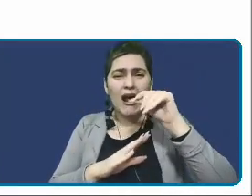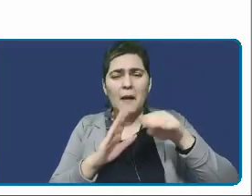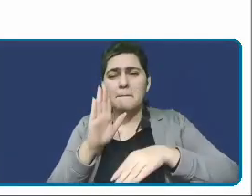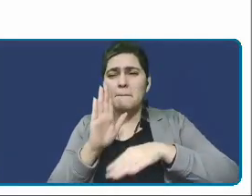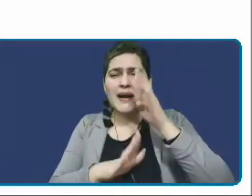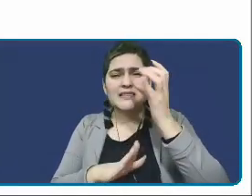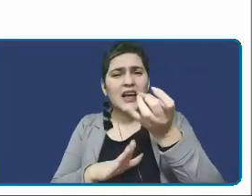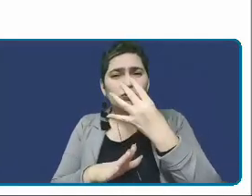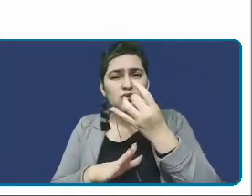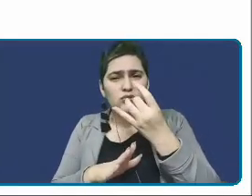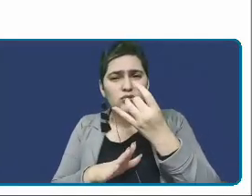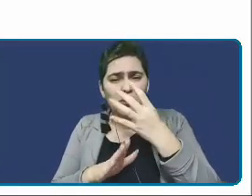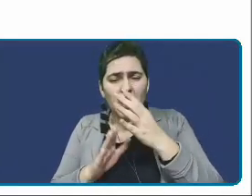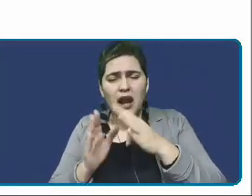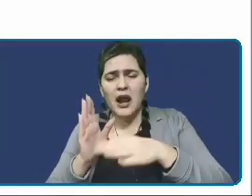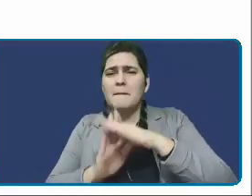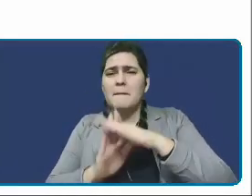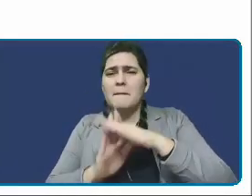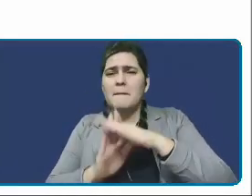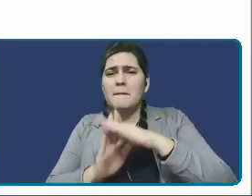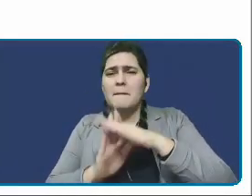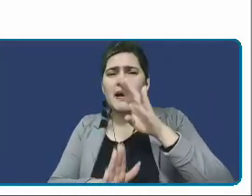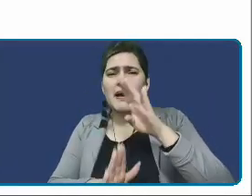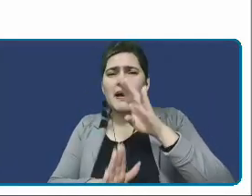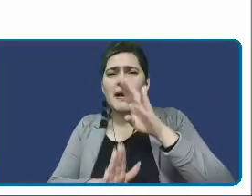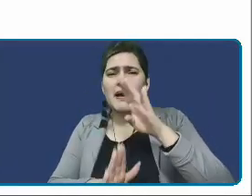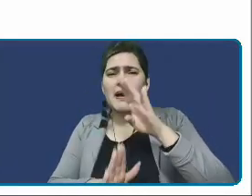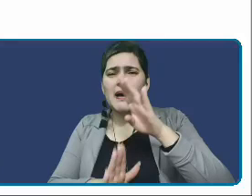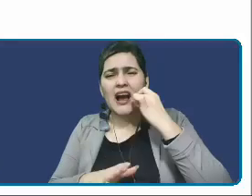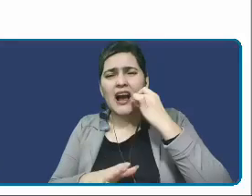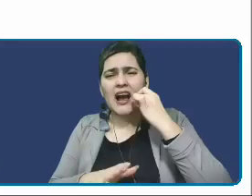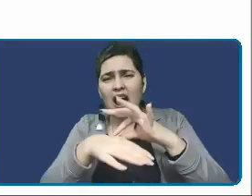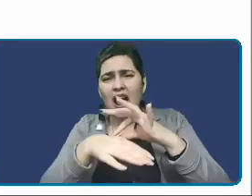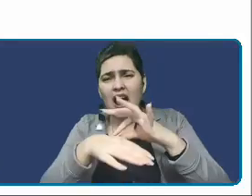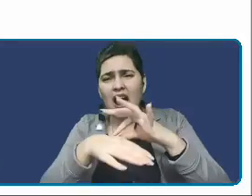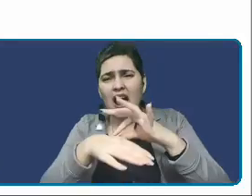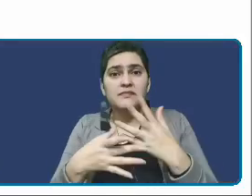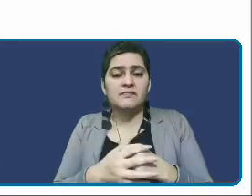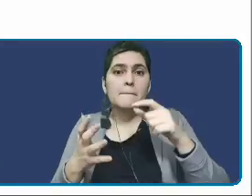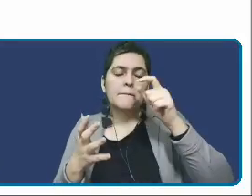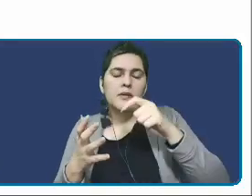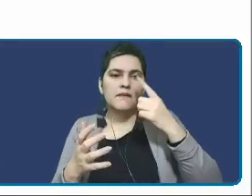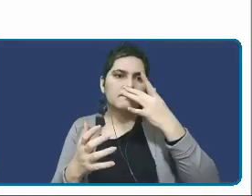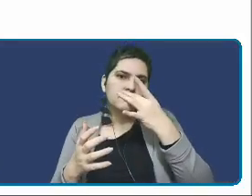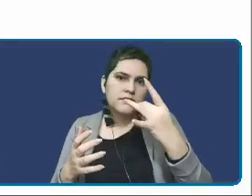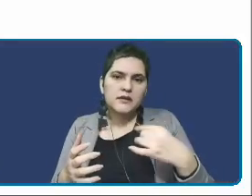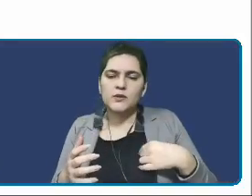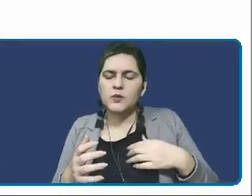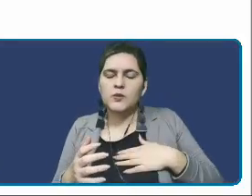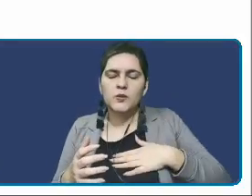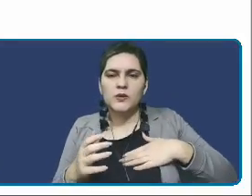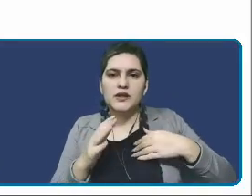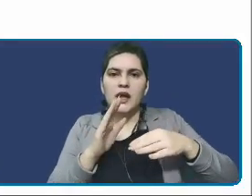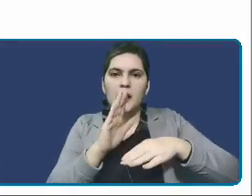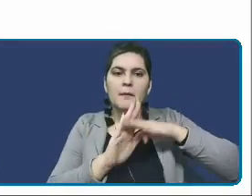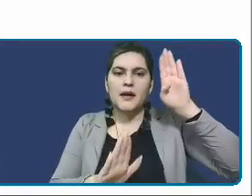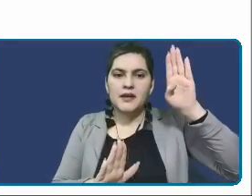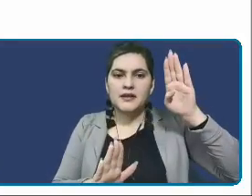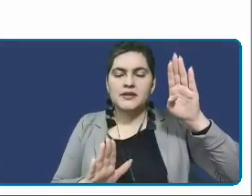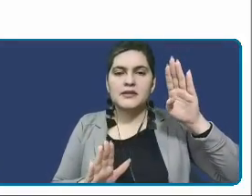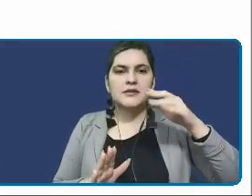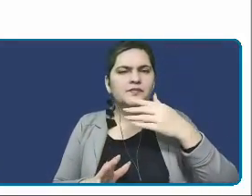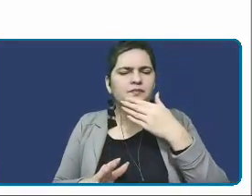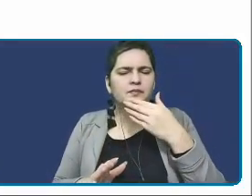grasa. ¿Por qué? Porque es lo que a los seres humanos más nos produce en el paladar un sabor